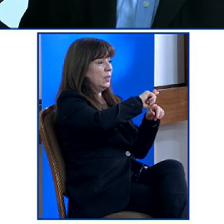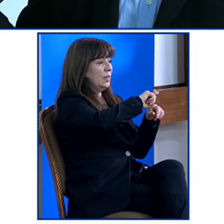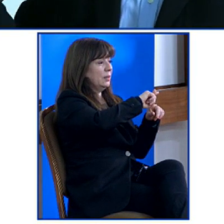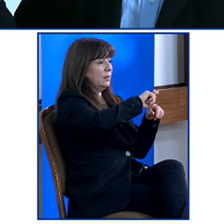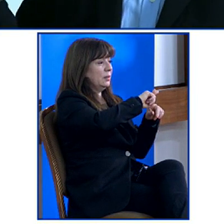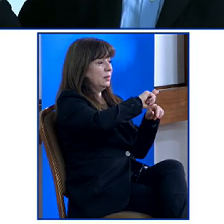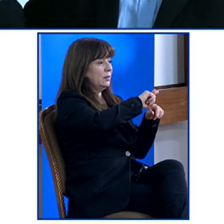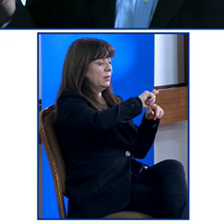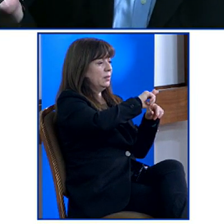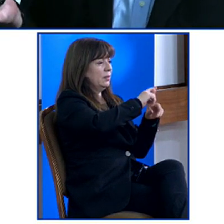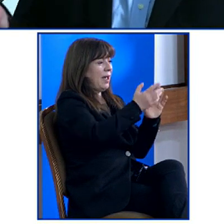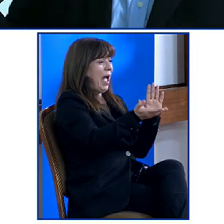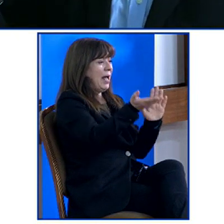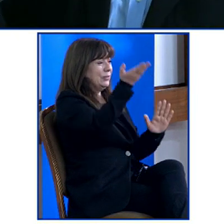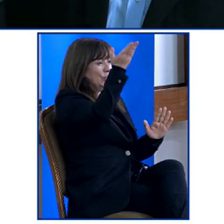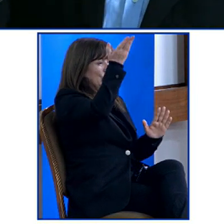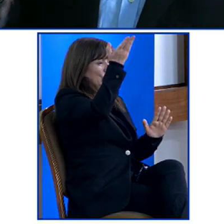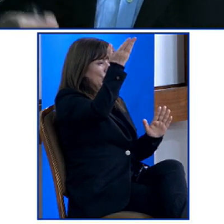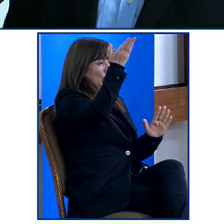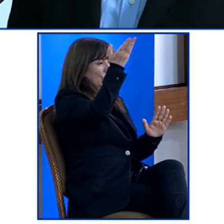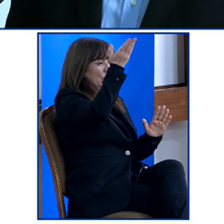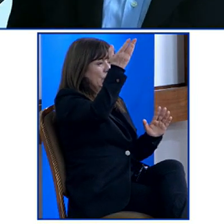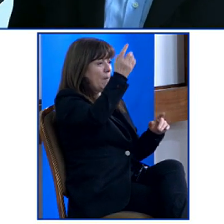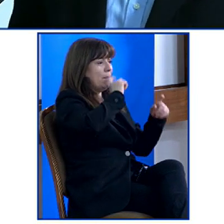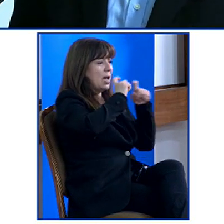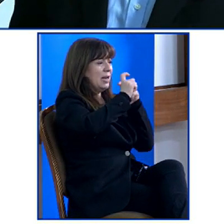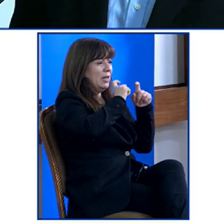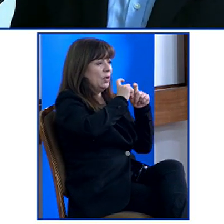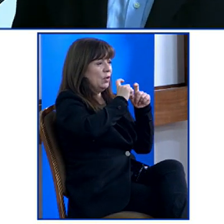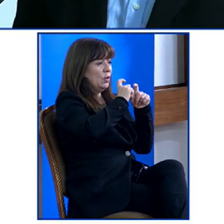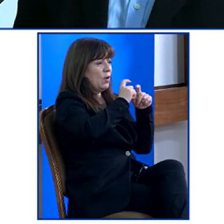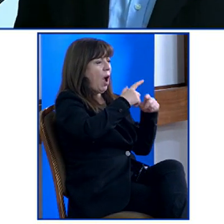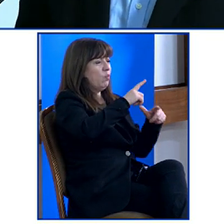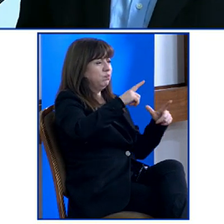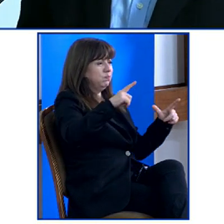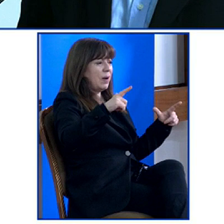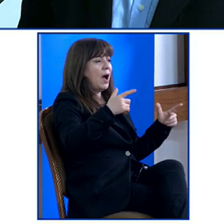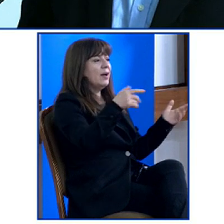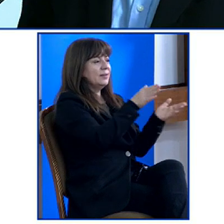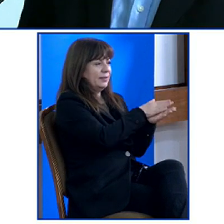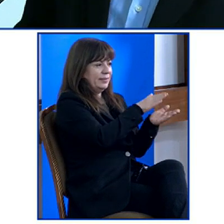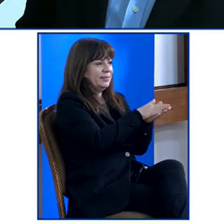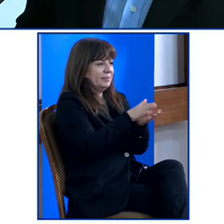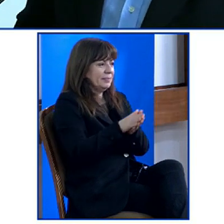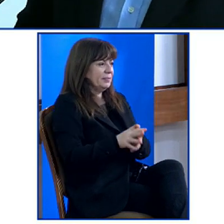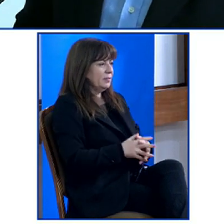el riesgo de mortalidad por calor lo que hace es aumentar la mortalidad.